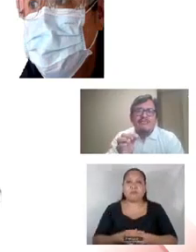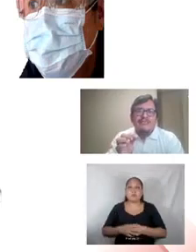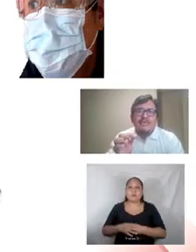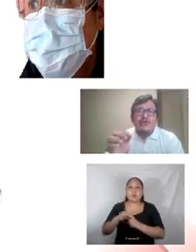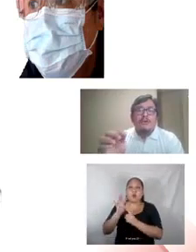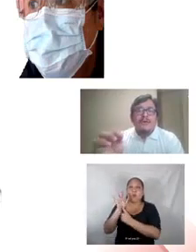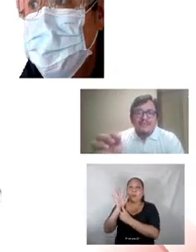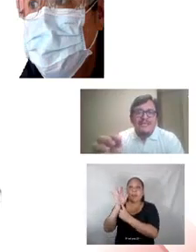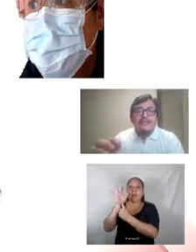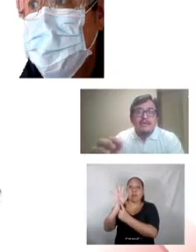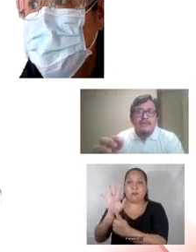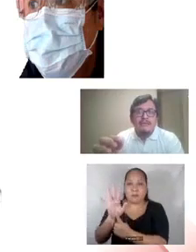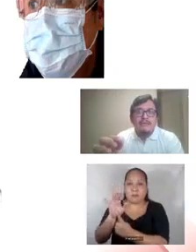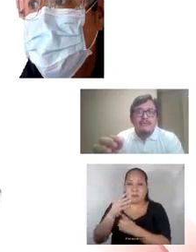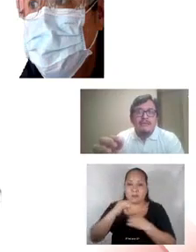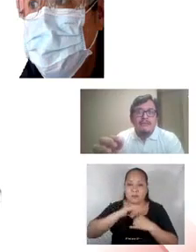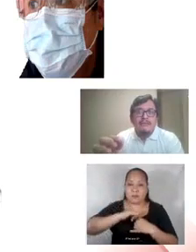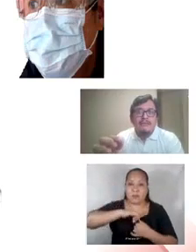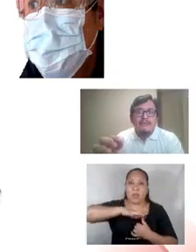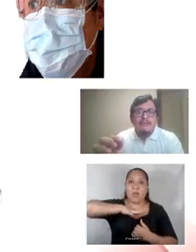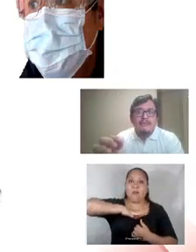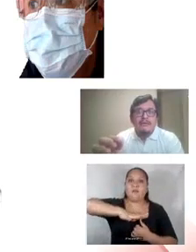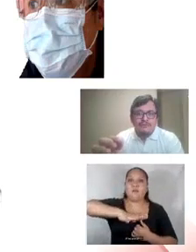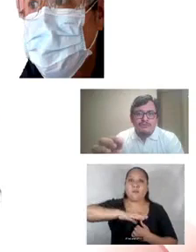vela a una distancia de unos 20 centímetros,